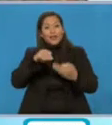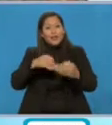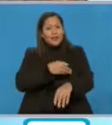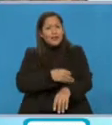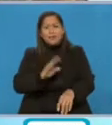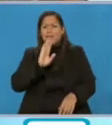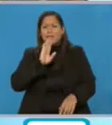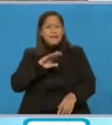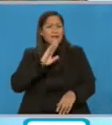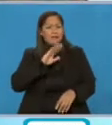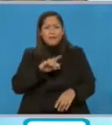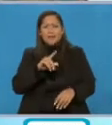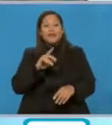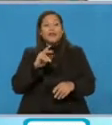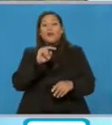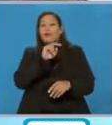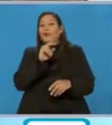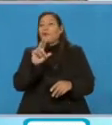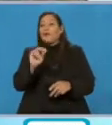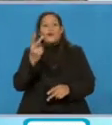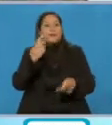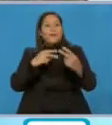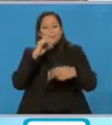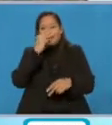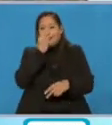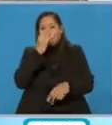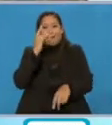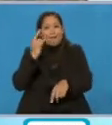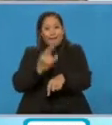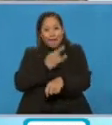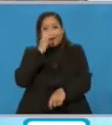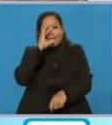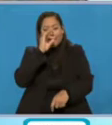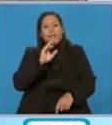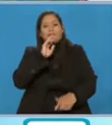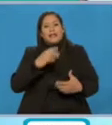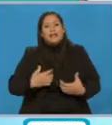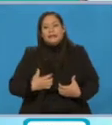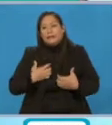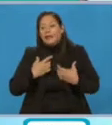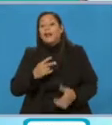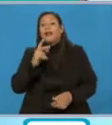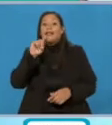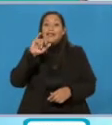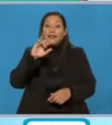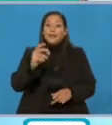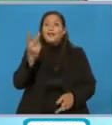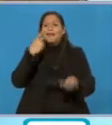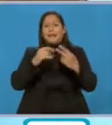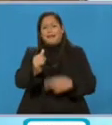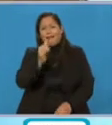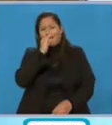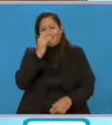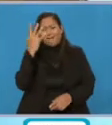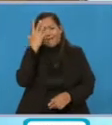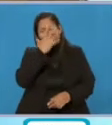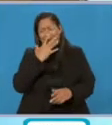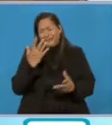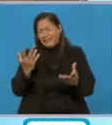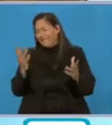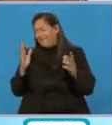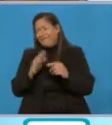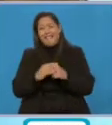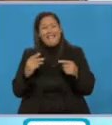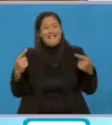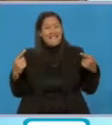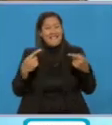mal, nunca llegan a comer, la madre se enoja, llega el tío borracho y de verdad... familia común, una ¿no? familia